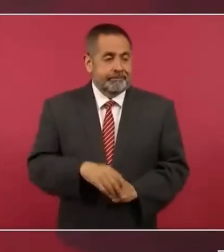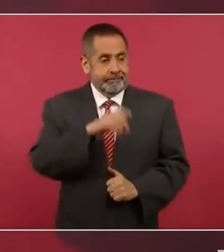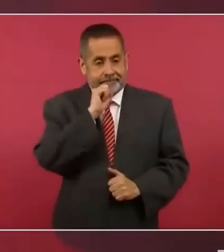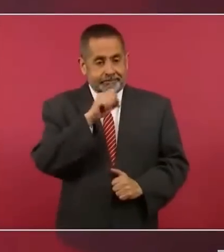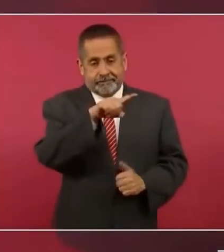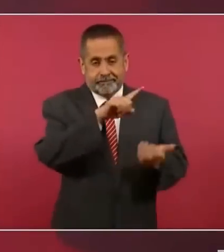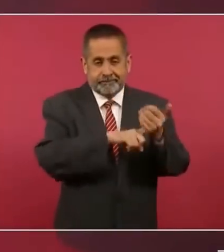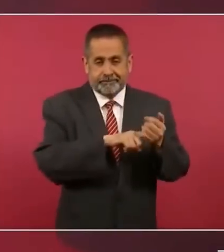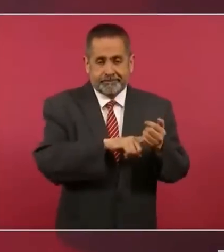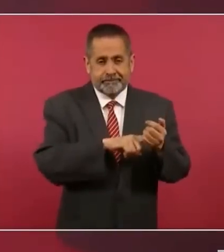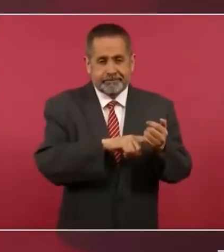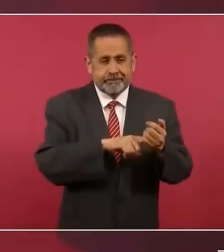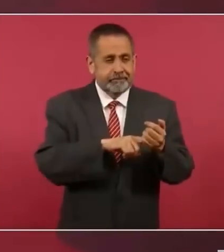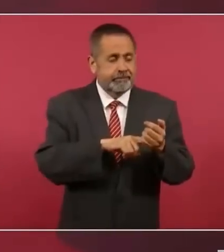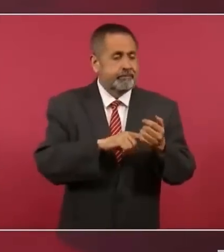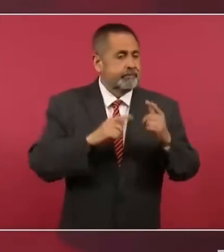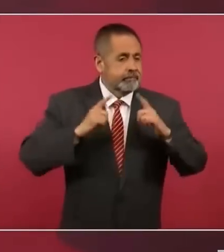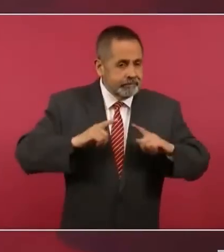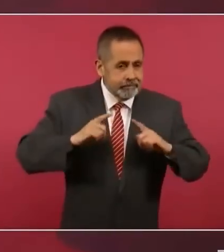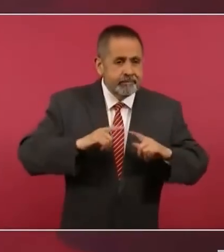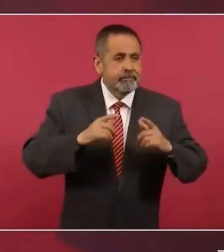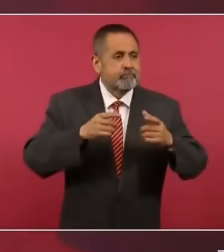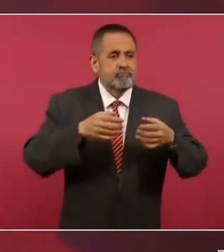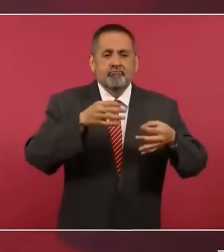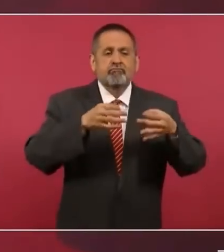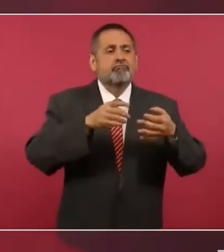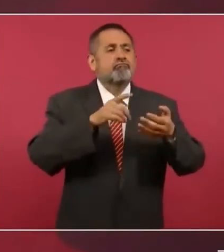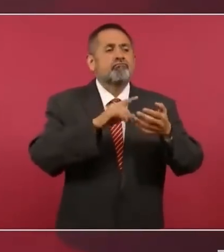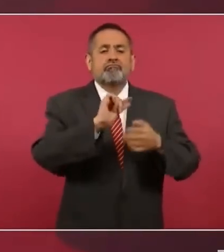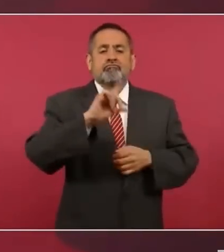agentes o autoridades